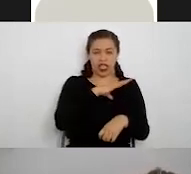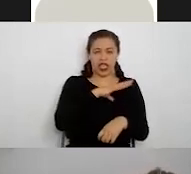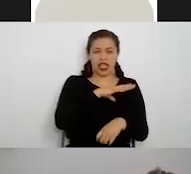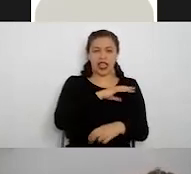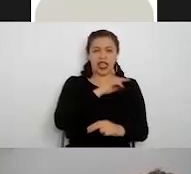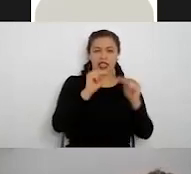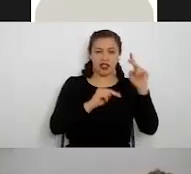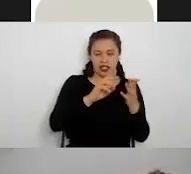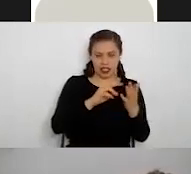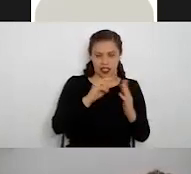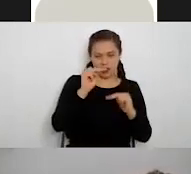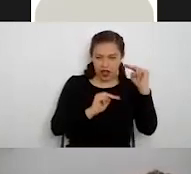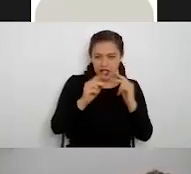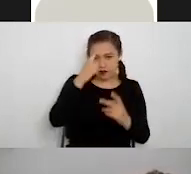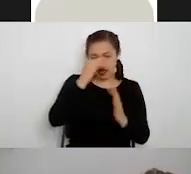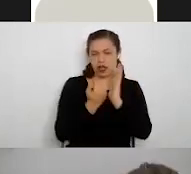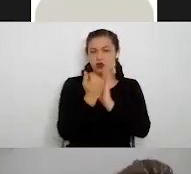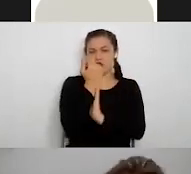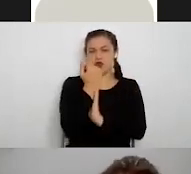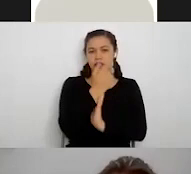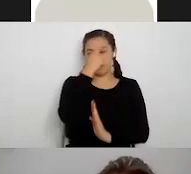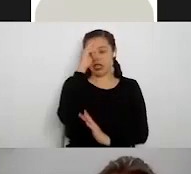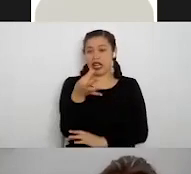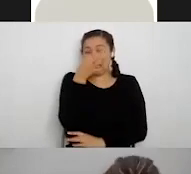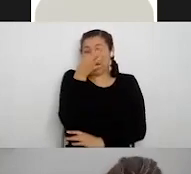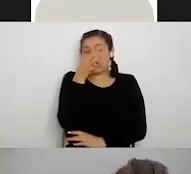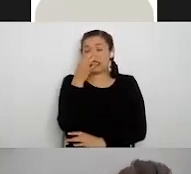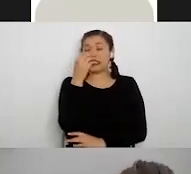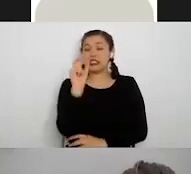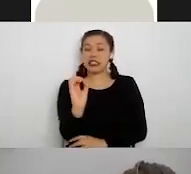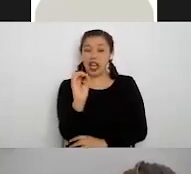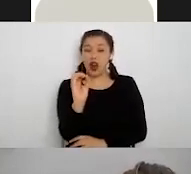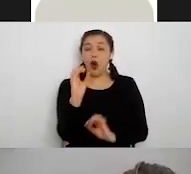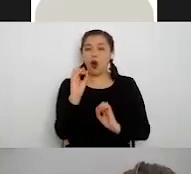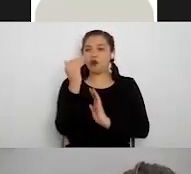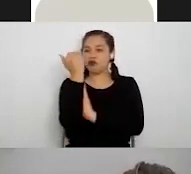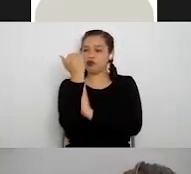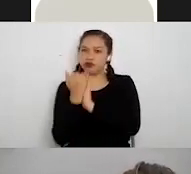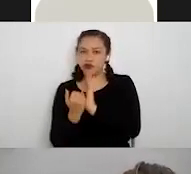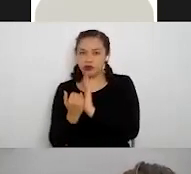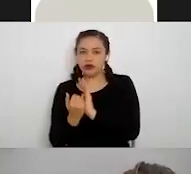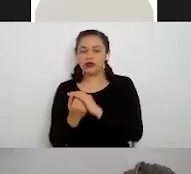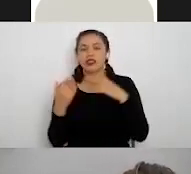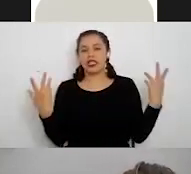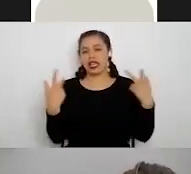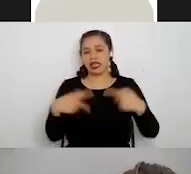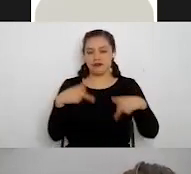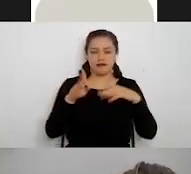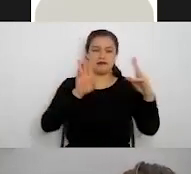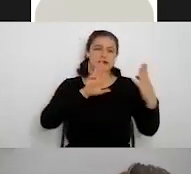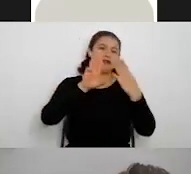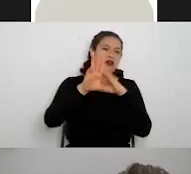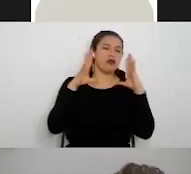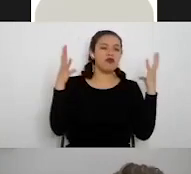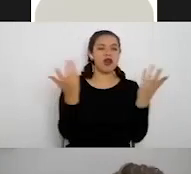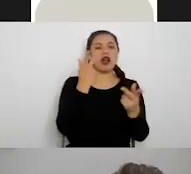que son lo que mide esto, cercanas a cero o muy bajitas. Entonces te está diciendo que el comercio mundial, que las producciones,